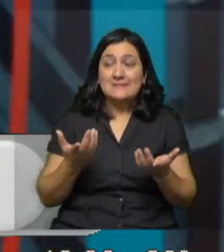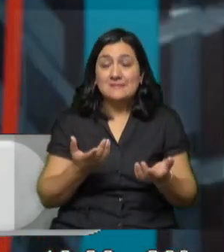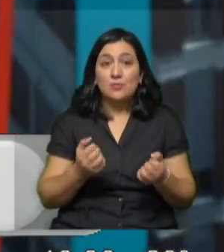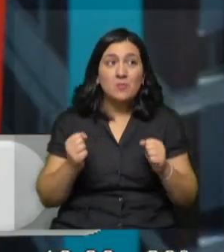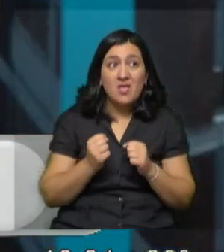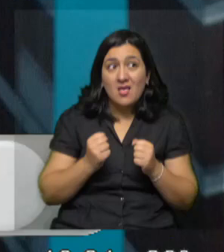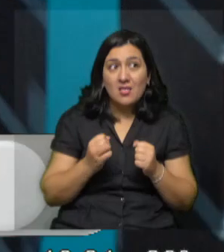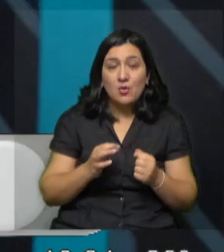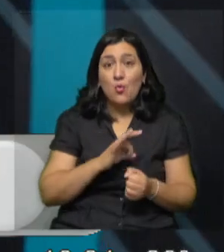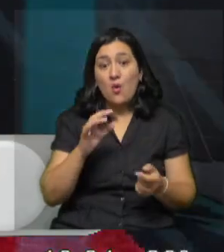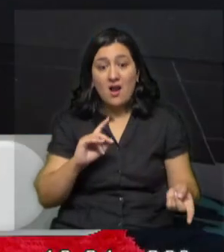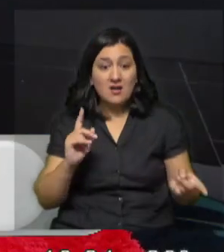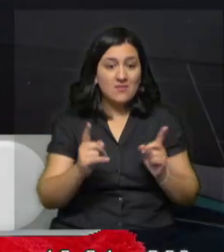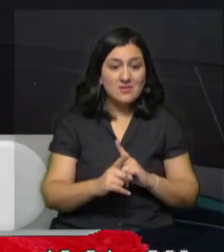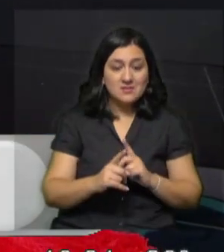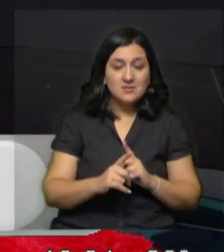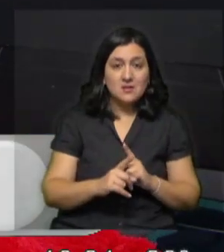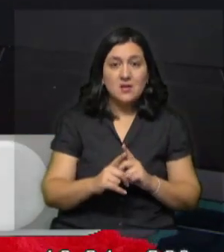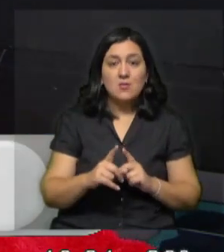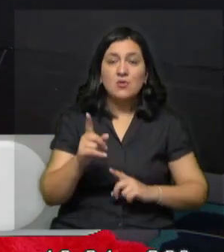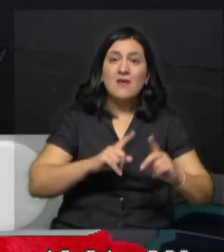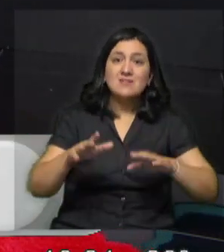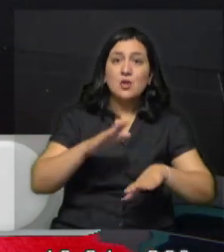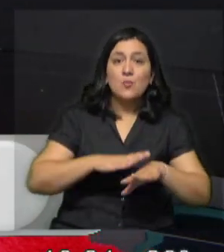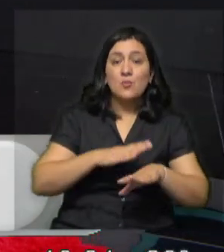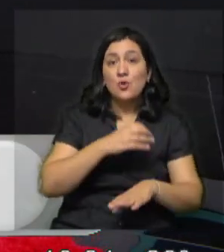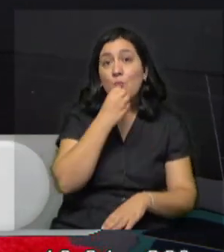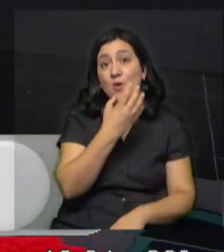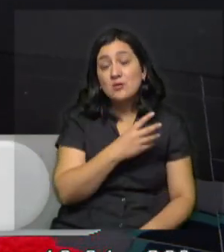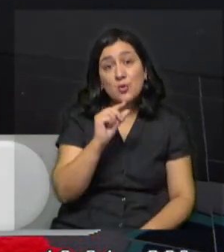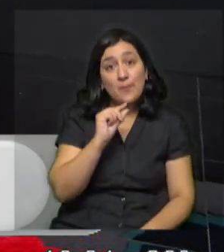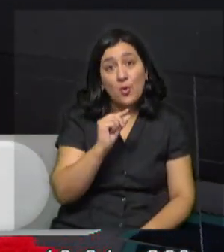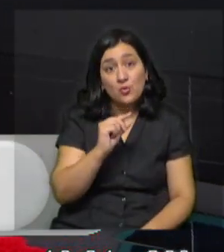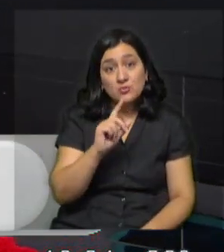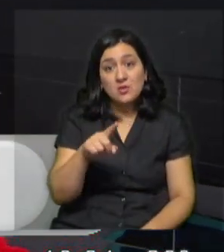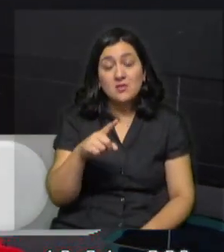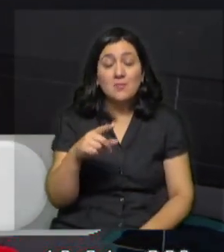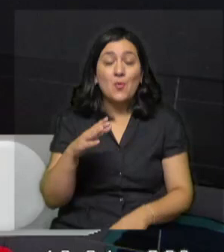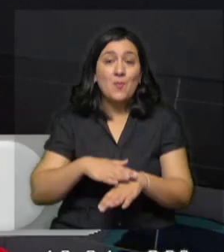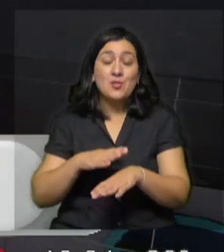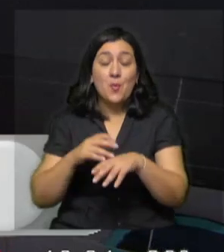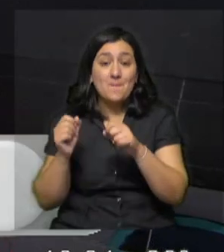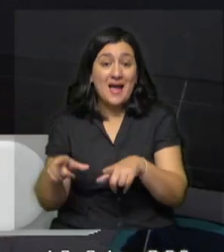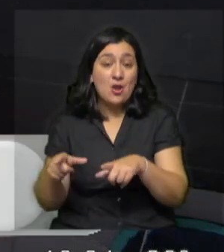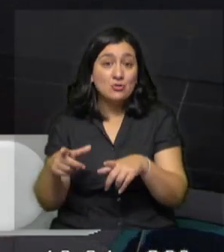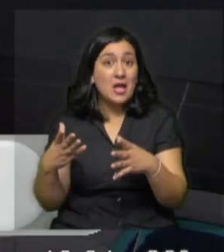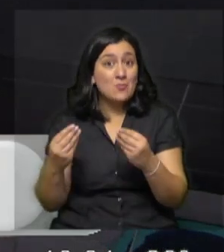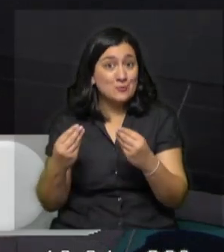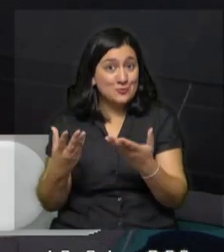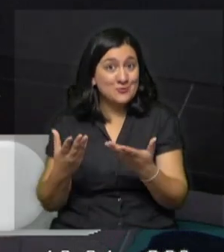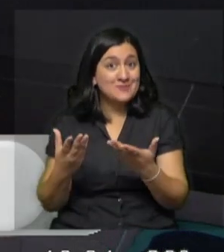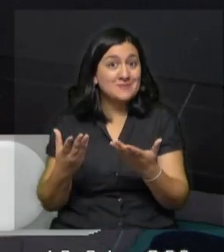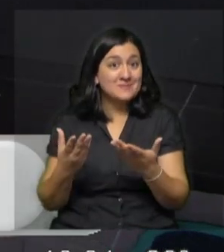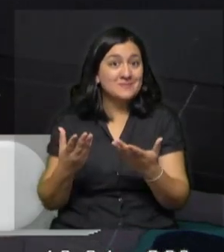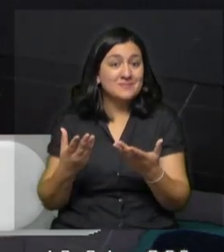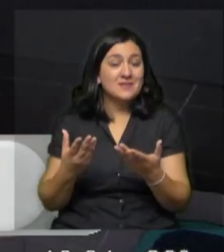o al revés, o después valorar, porque muchas veces los momentos buenos son pocos y de los otros hay un montón. Sí. Entonces